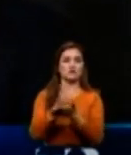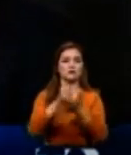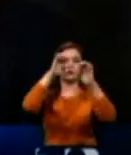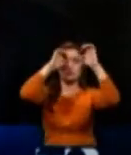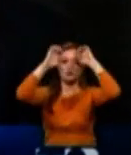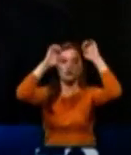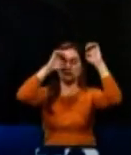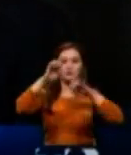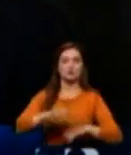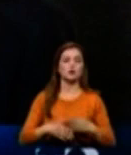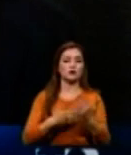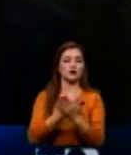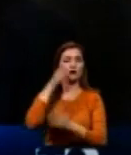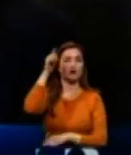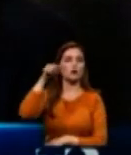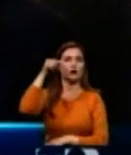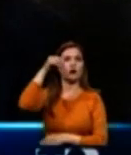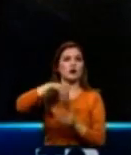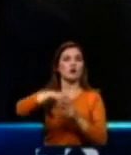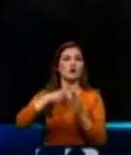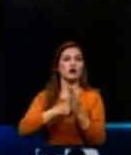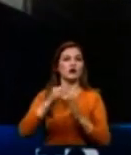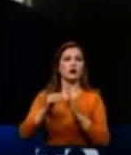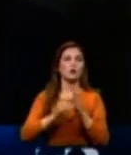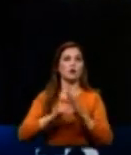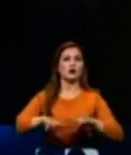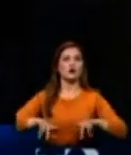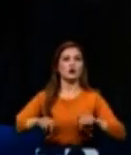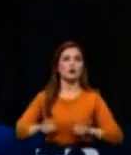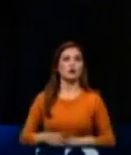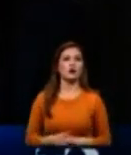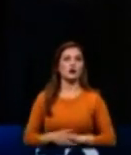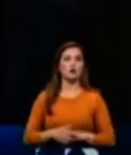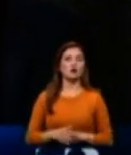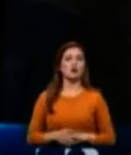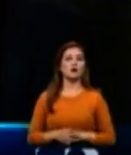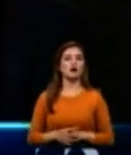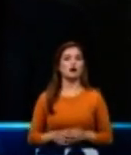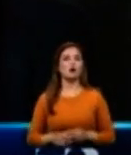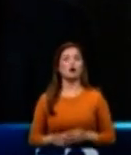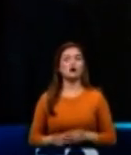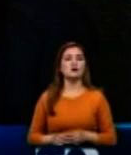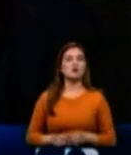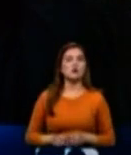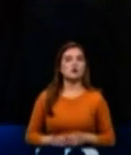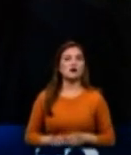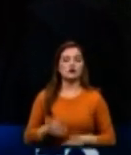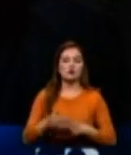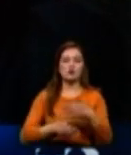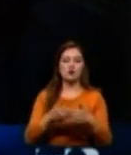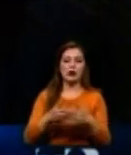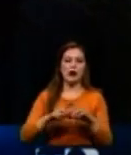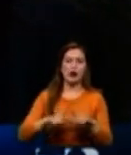estrategia que ya ha sido planteada por el gobierno nacional dentro de la lucha contra la corrupción. También es que nos alargaba ciertas etapas procesales